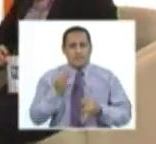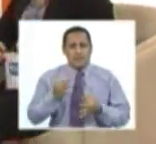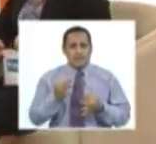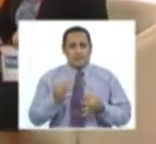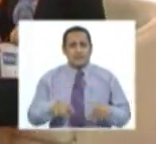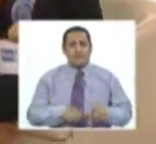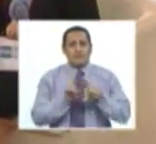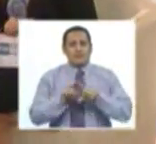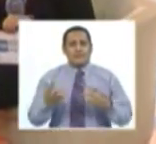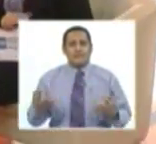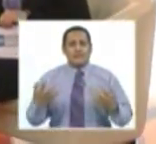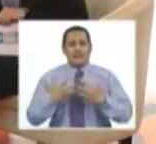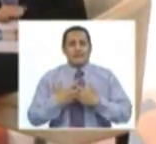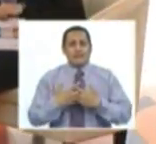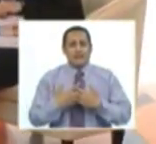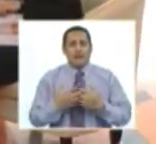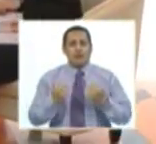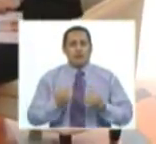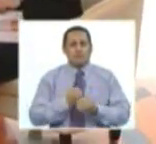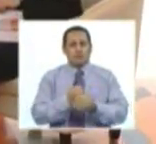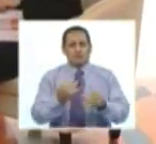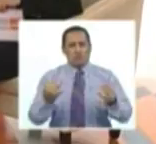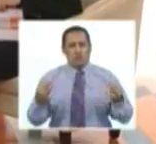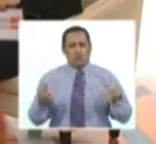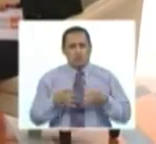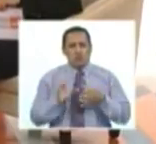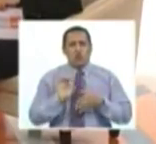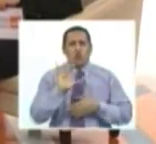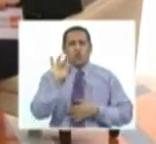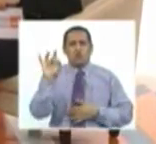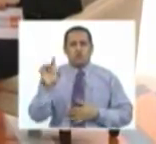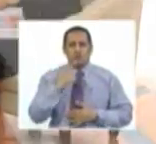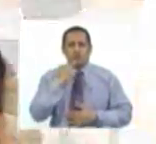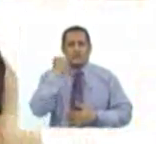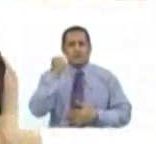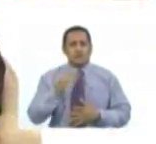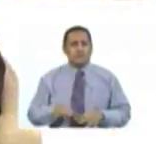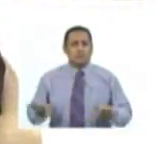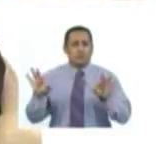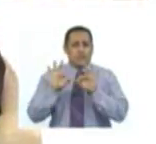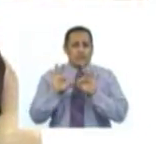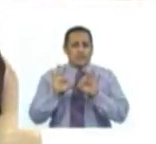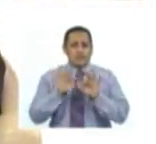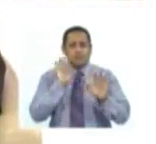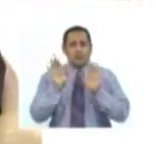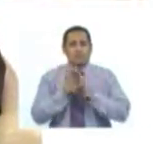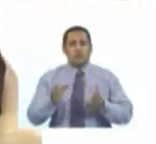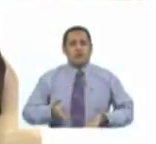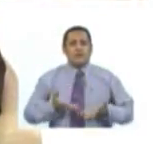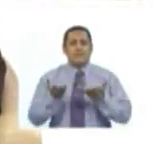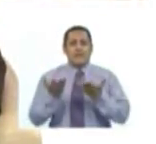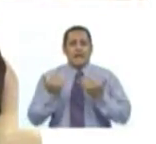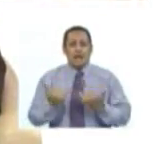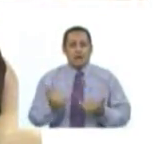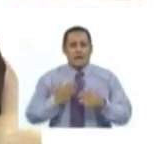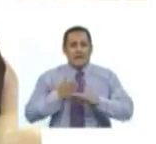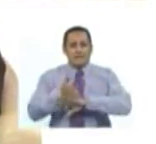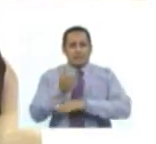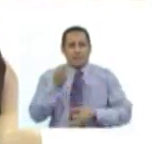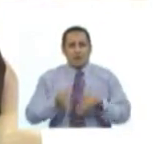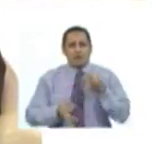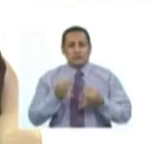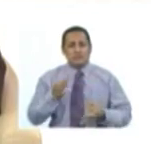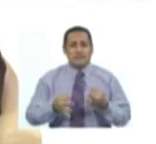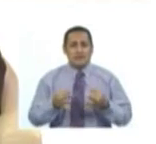está integrada por toda una serie de otros derechos fundamentales que van desde el acceso a la